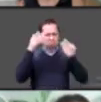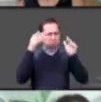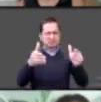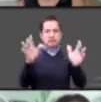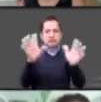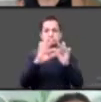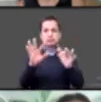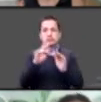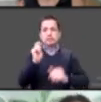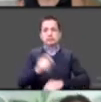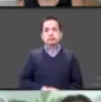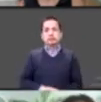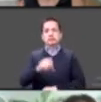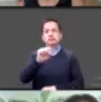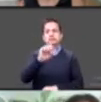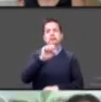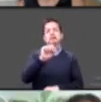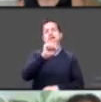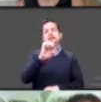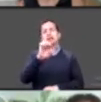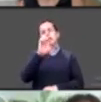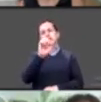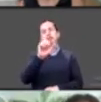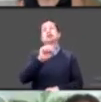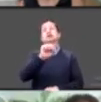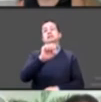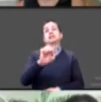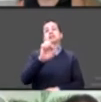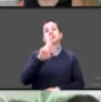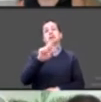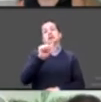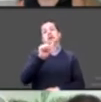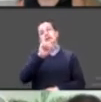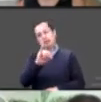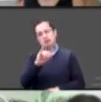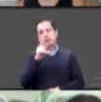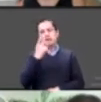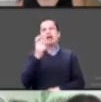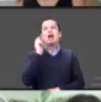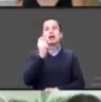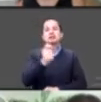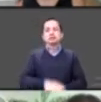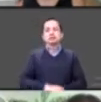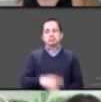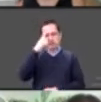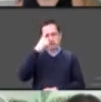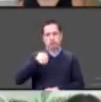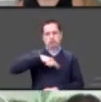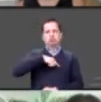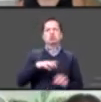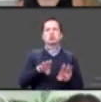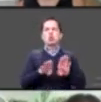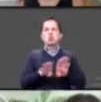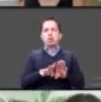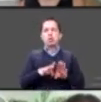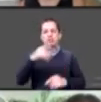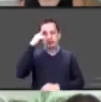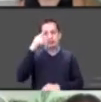enfoque desde el que partimos y particularmente cómo vamos entendiendo el trayecto de vida de la juventud.